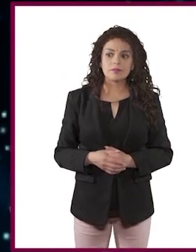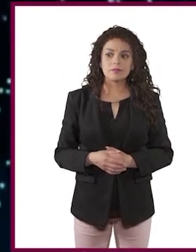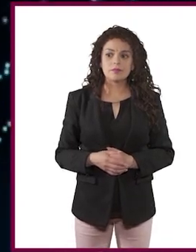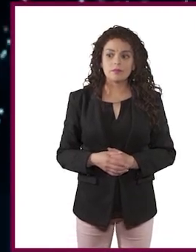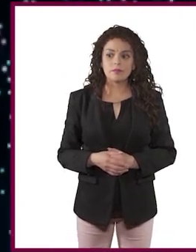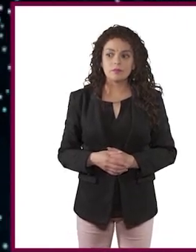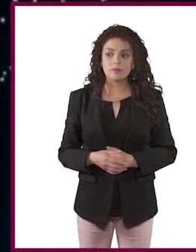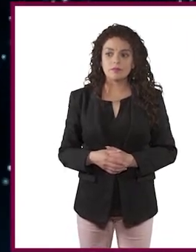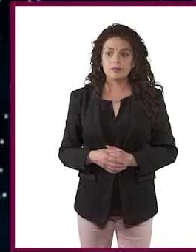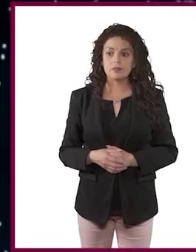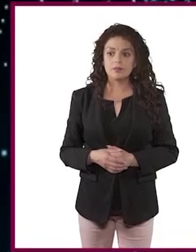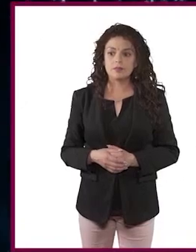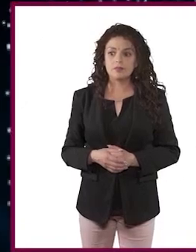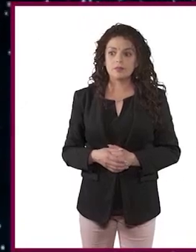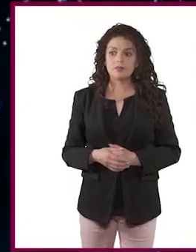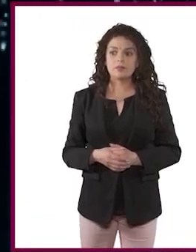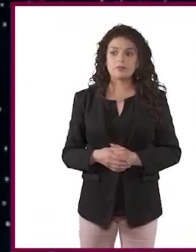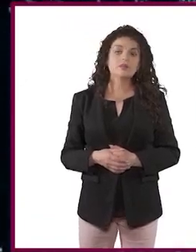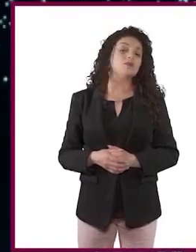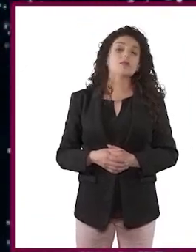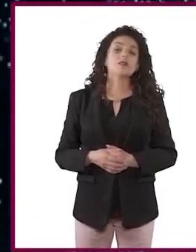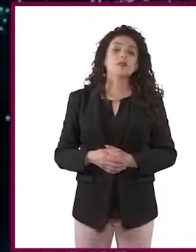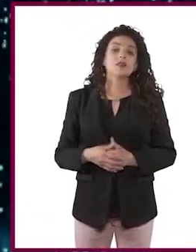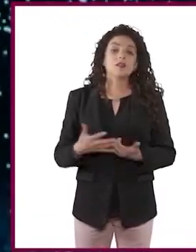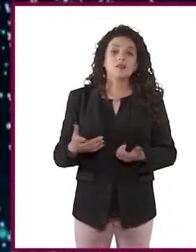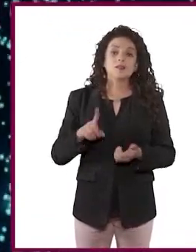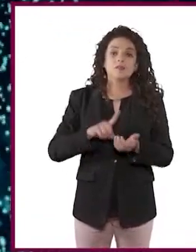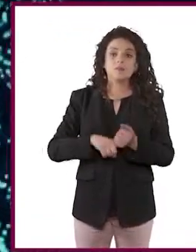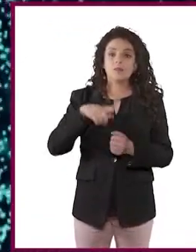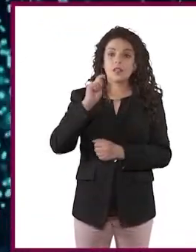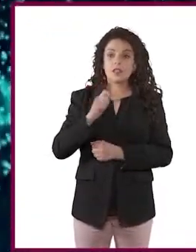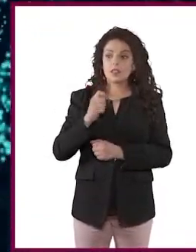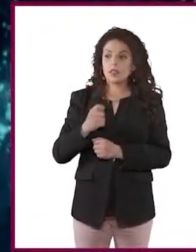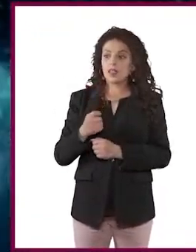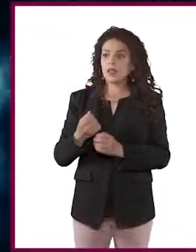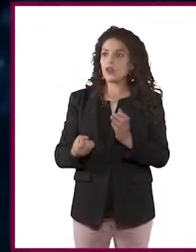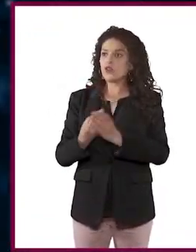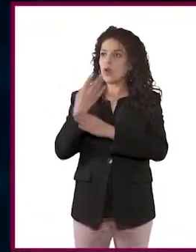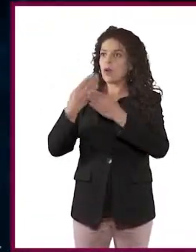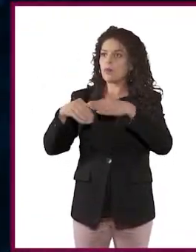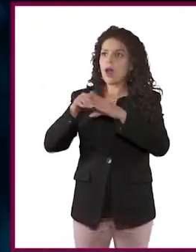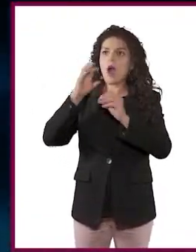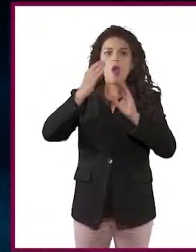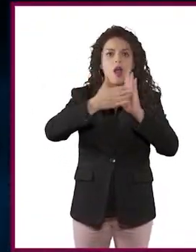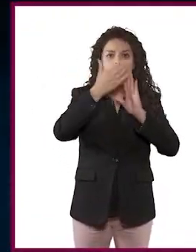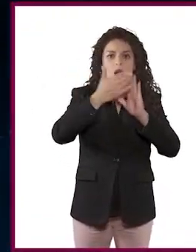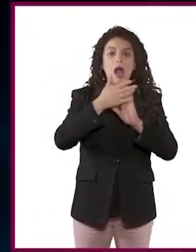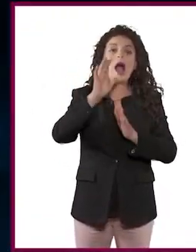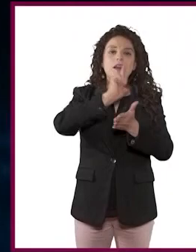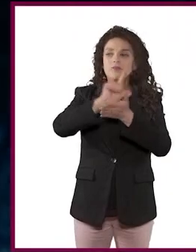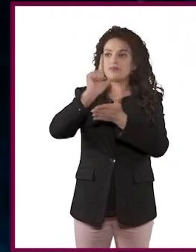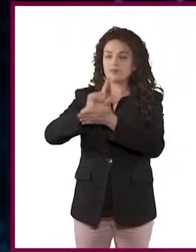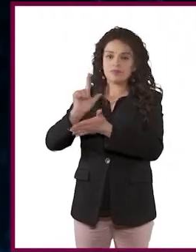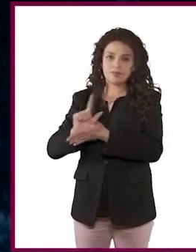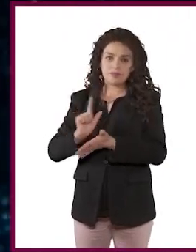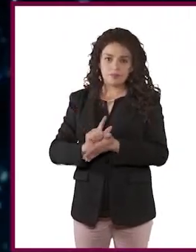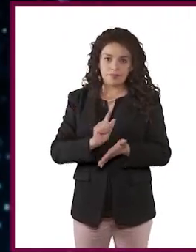Bueno, yo lideraba una cuadrilla de limpieza en casas nuevas o en construcción.